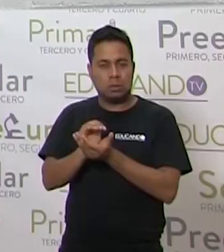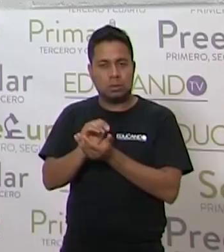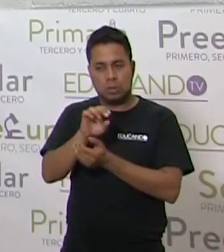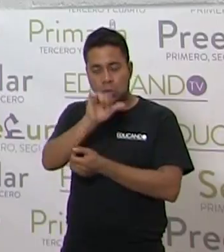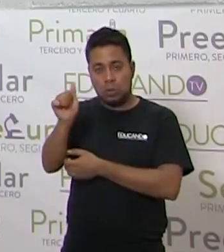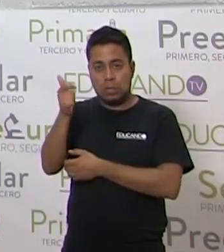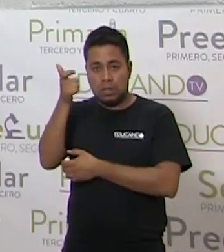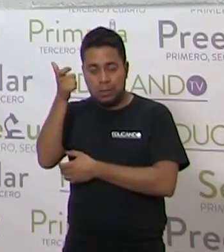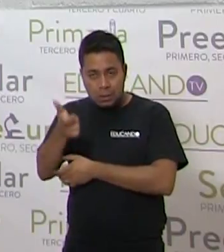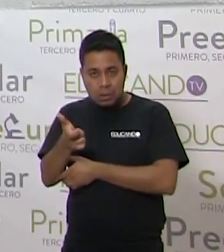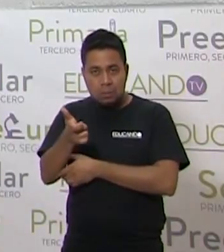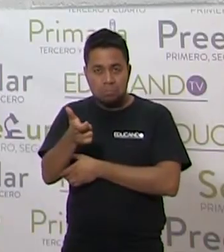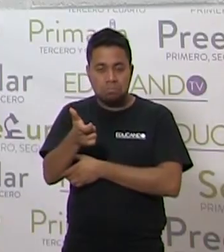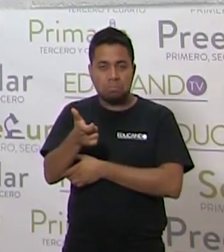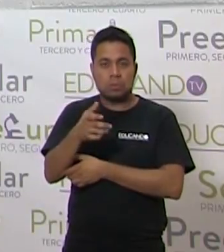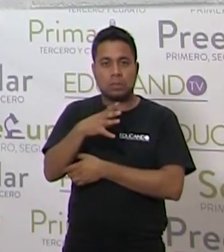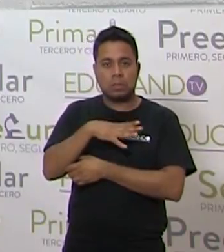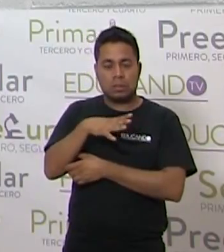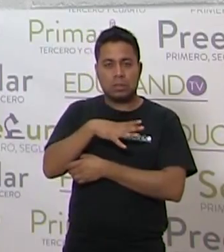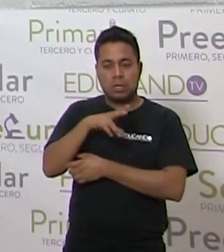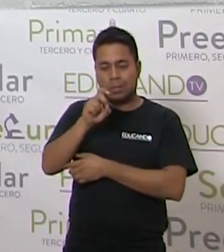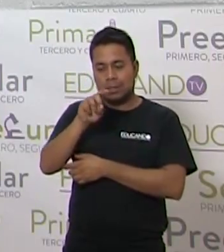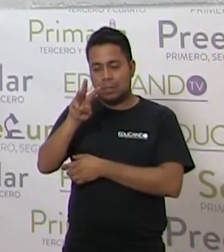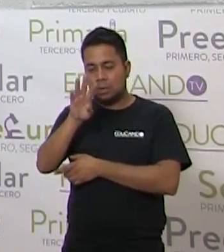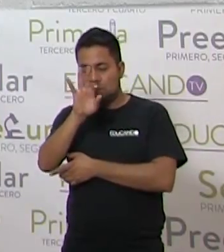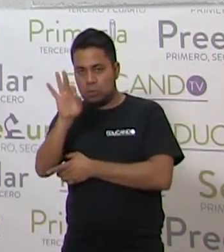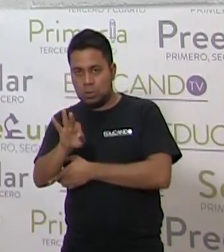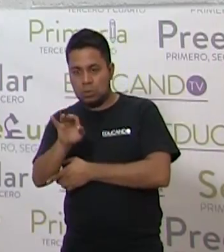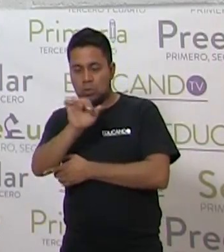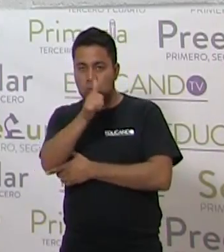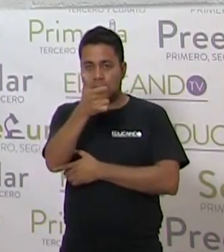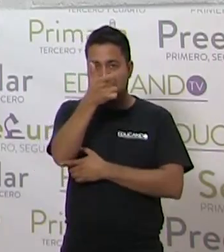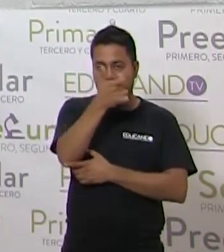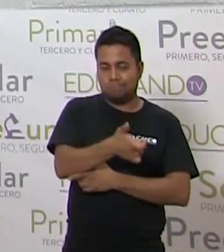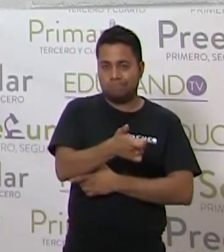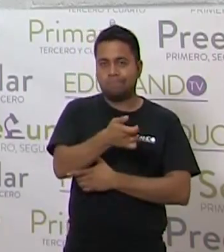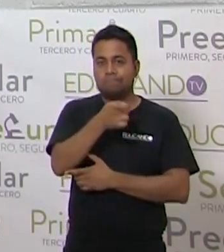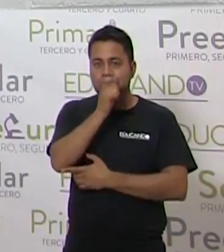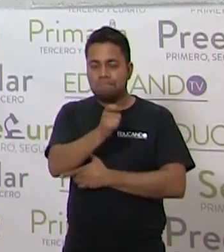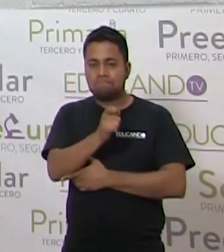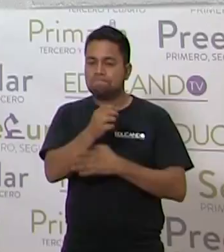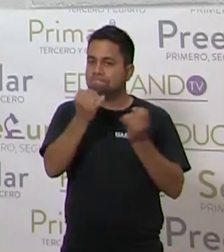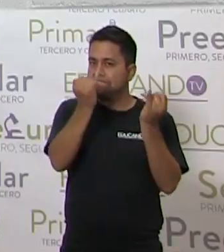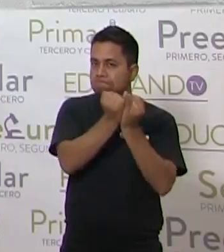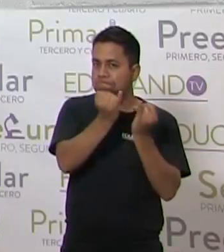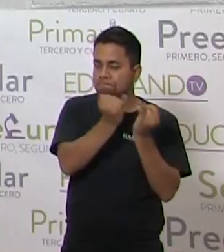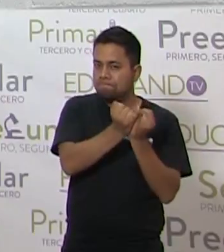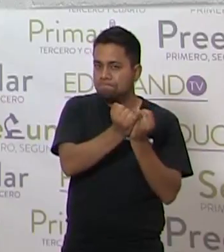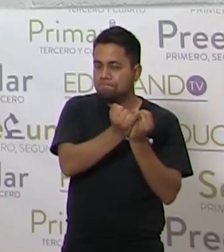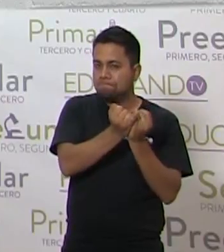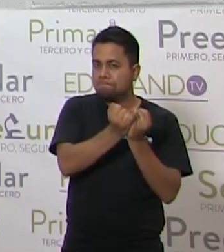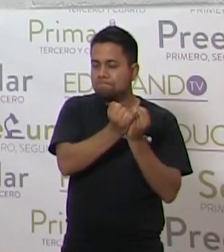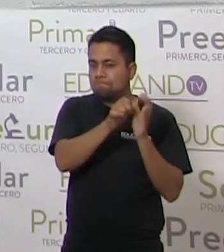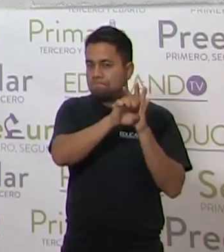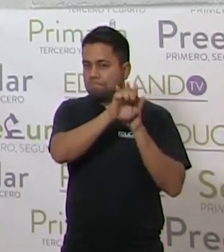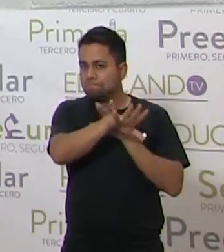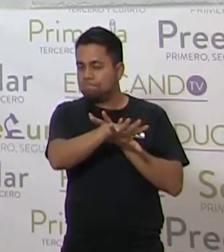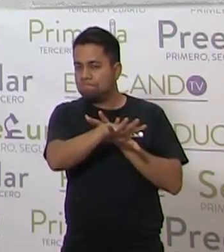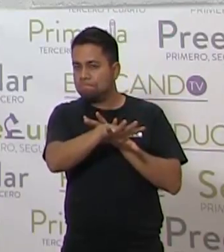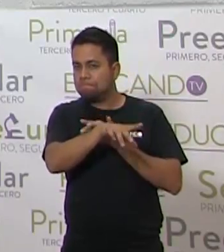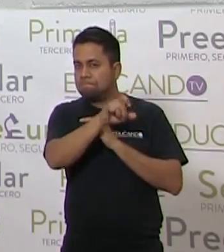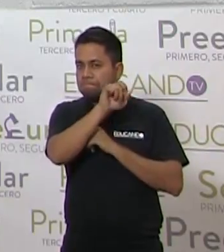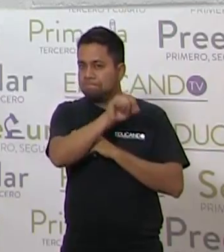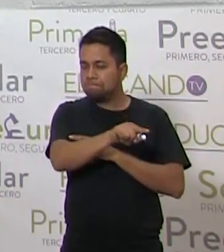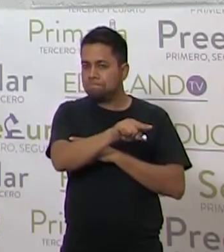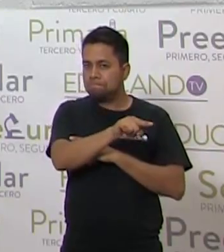otra cantidad de dinero que representa el 33 otra cantidad de dinero que es lo mismo que que representa lo